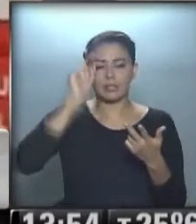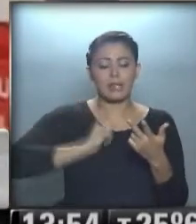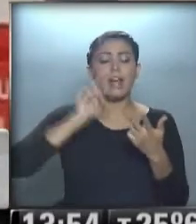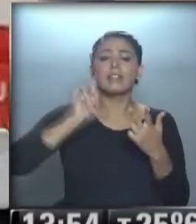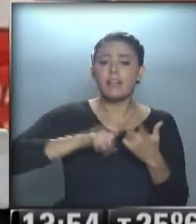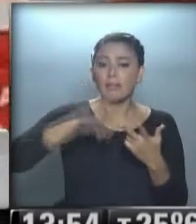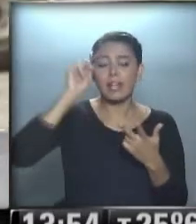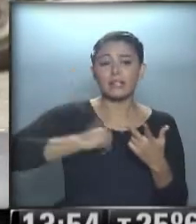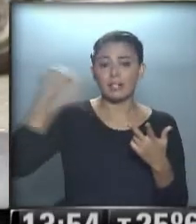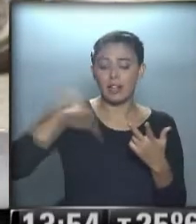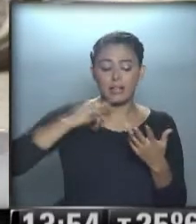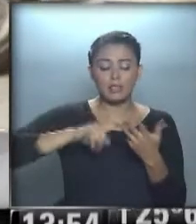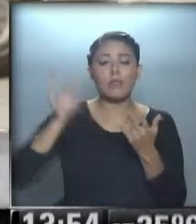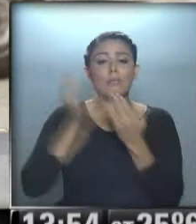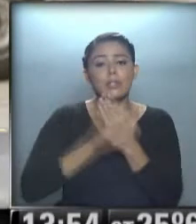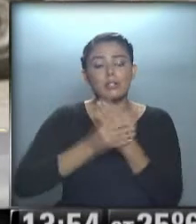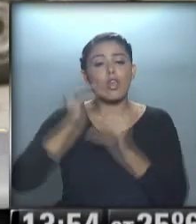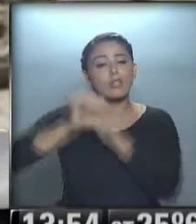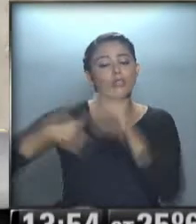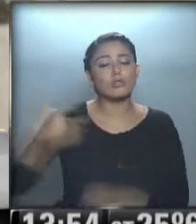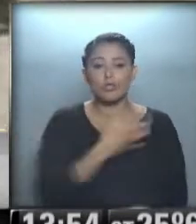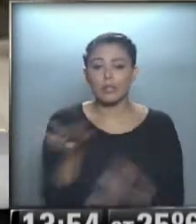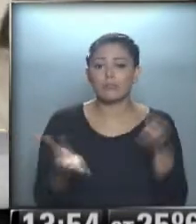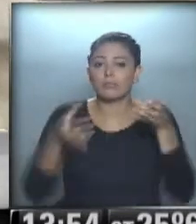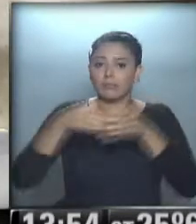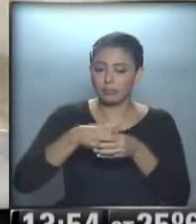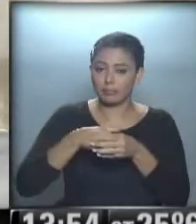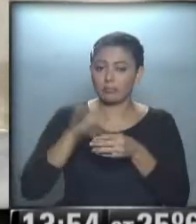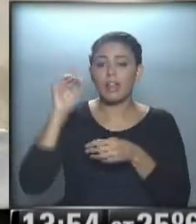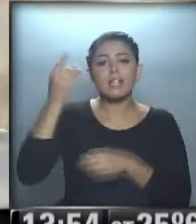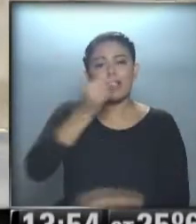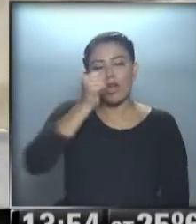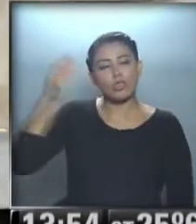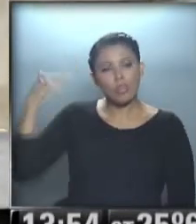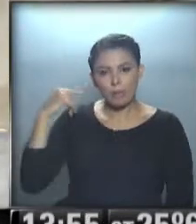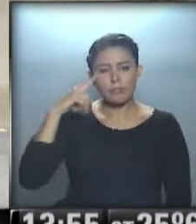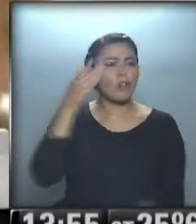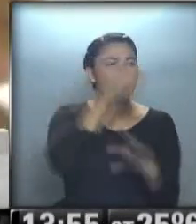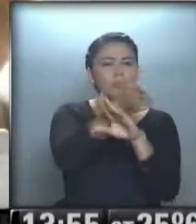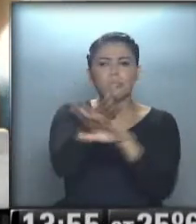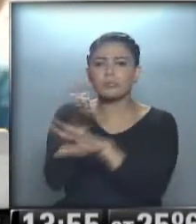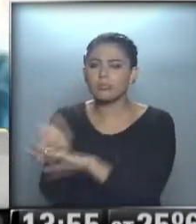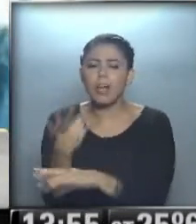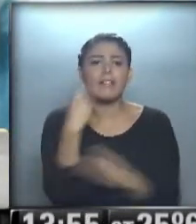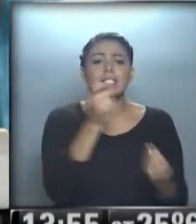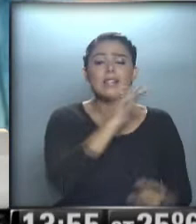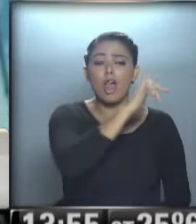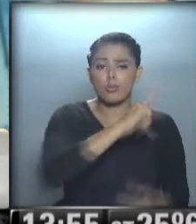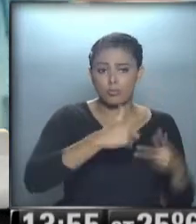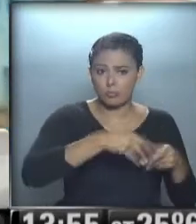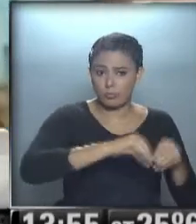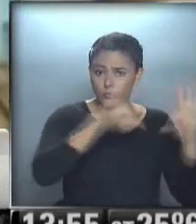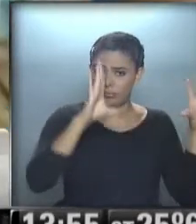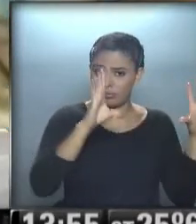ejército argentino y del ministerio de desarrollo social han pasado este fin de semana verificando que el servicio de energía eléctrica